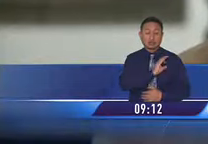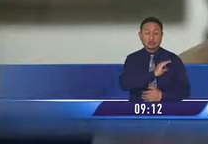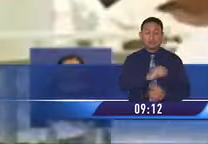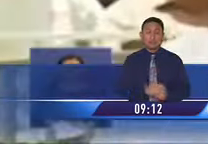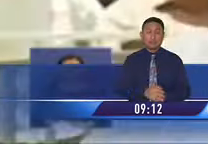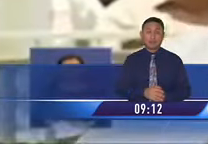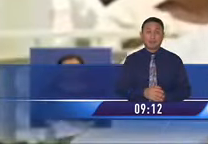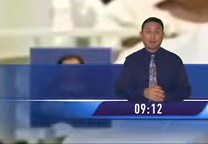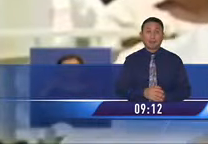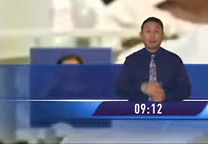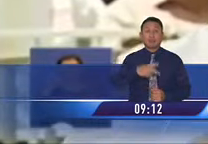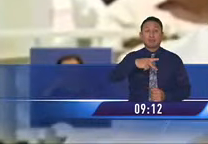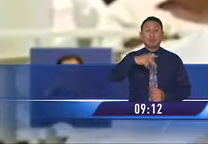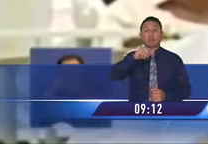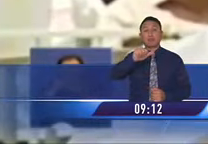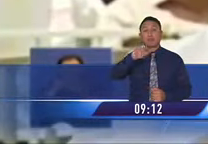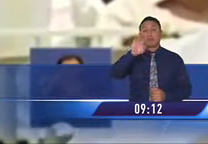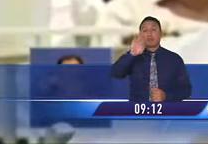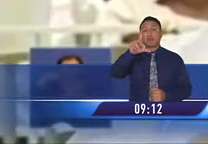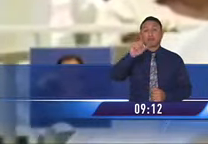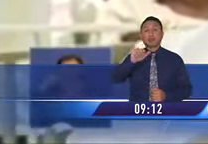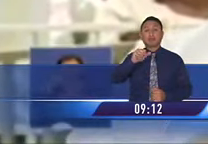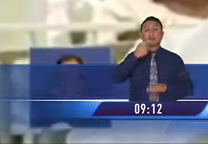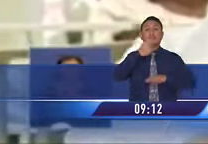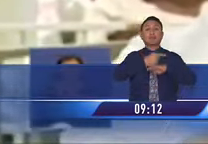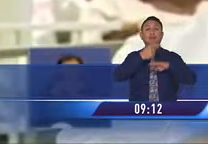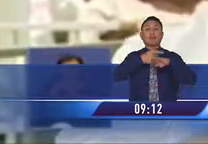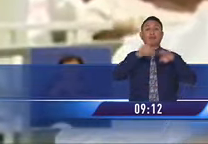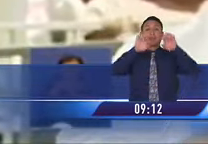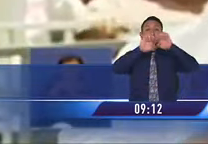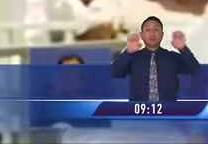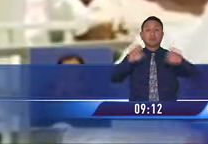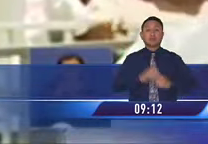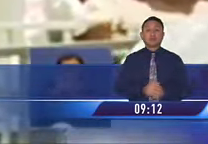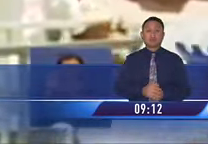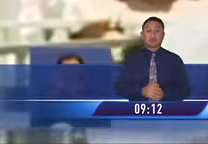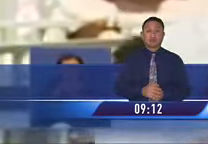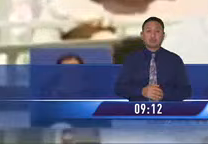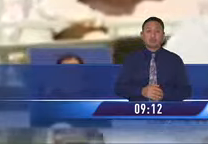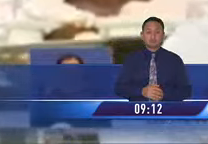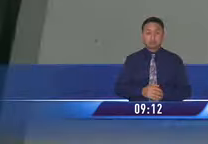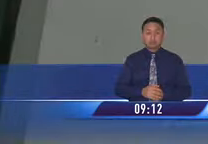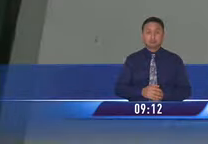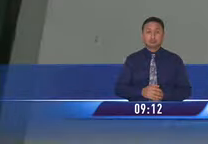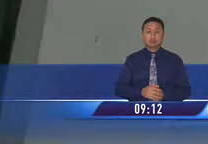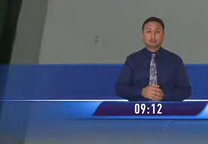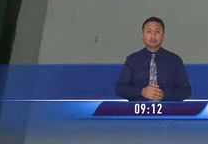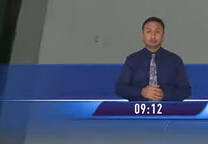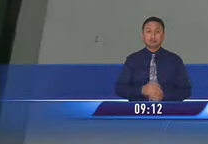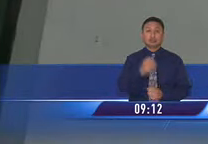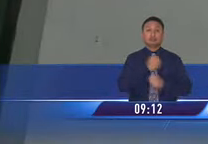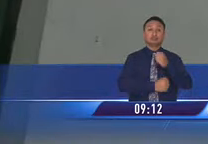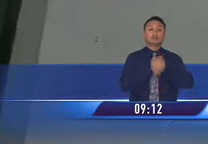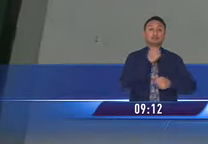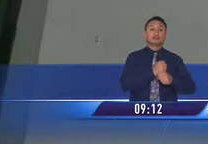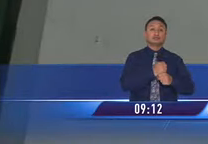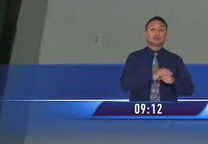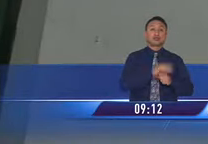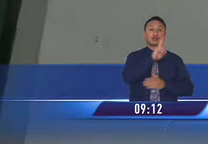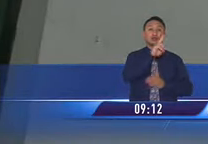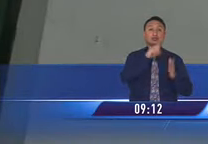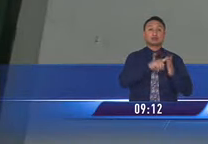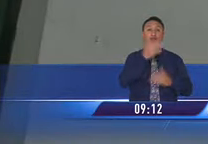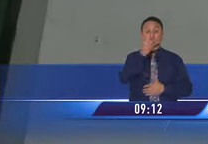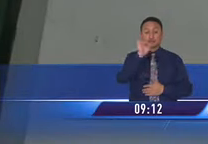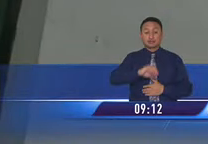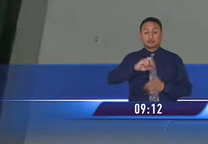Comité, y Pablo Ortiz, quien fue gerente general de la empresa pública Ecuador Estratégico. En el año 2019, la